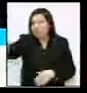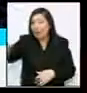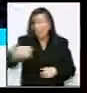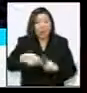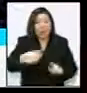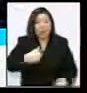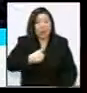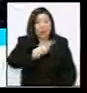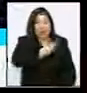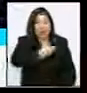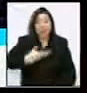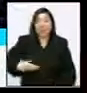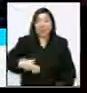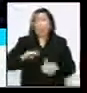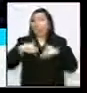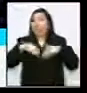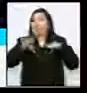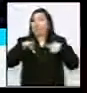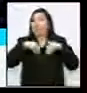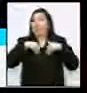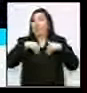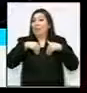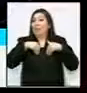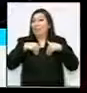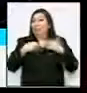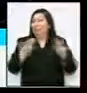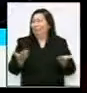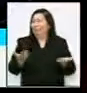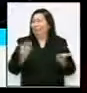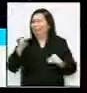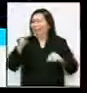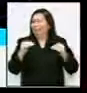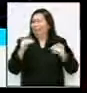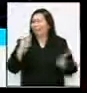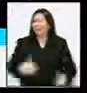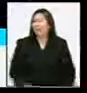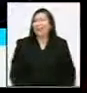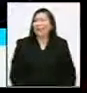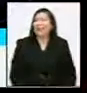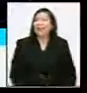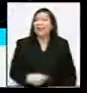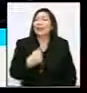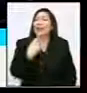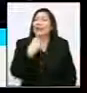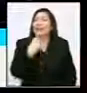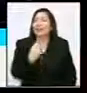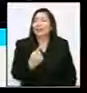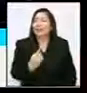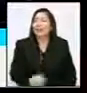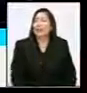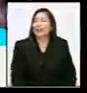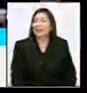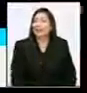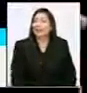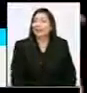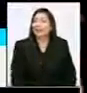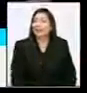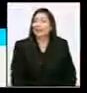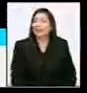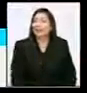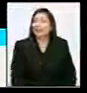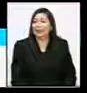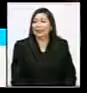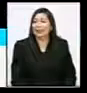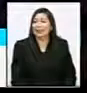no solamente es absolutamente desequilibrado, sino que lo que está planteando es de que, como ya se ha dicho